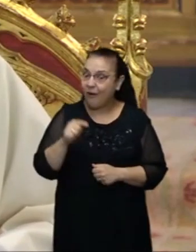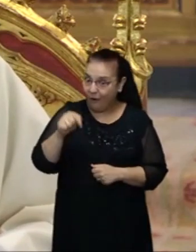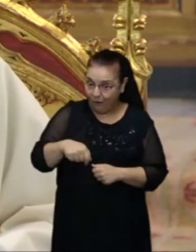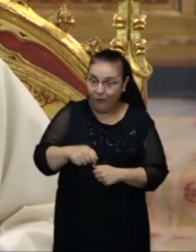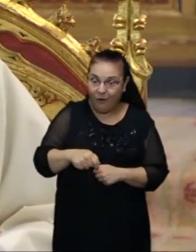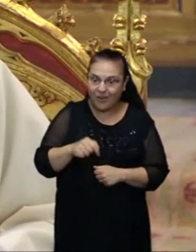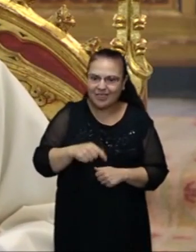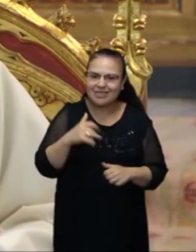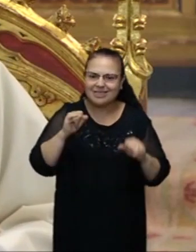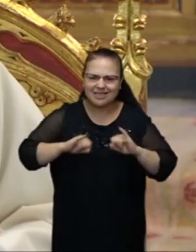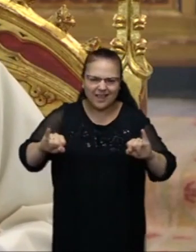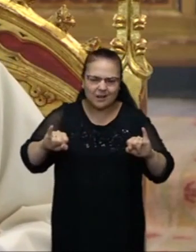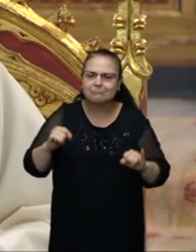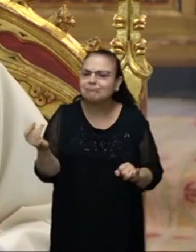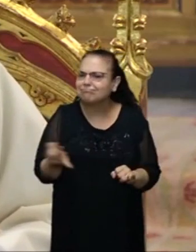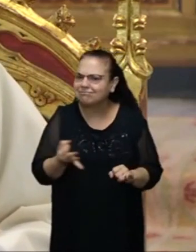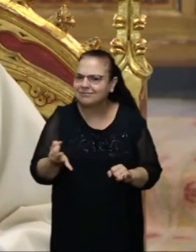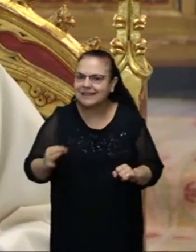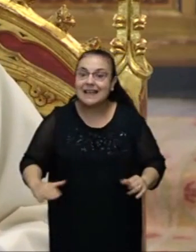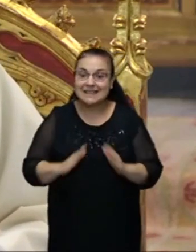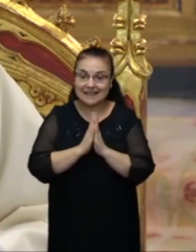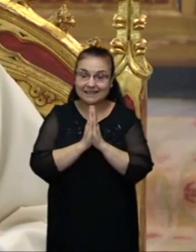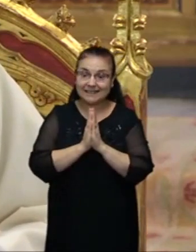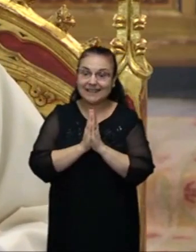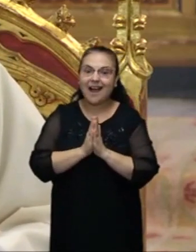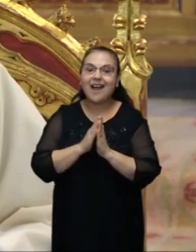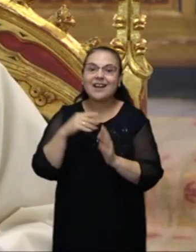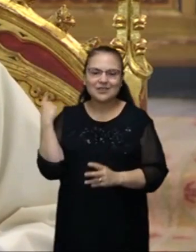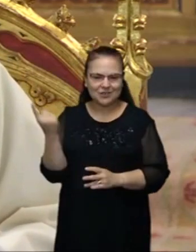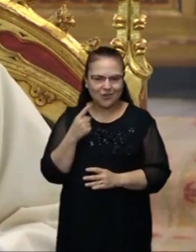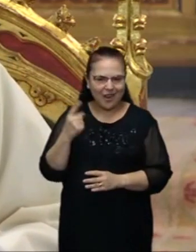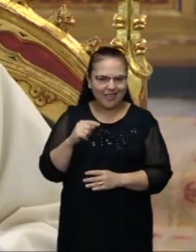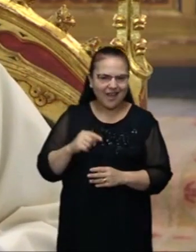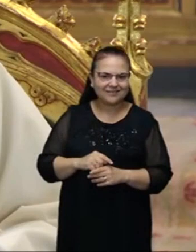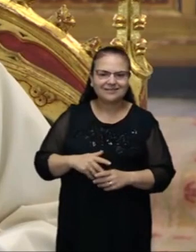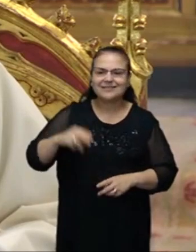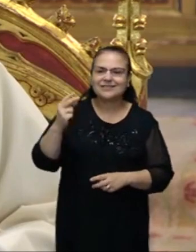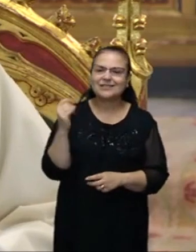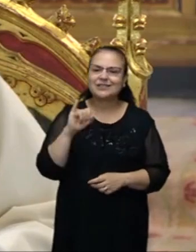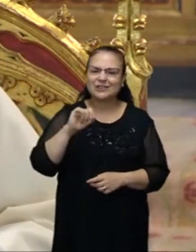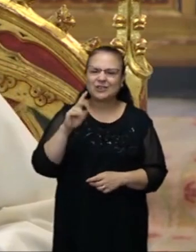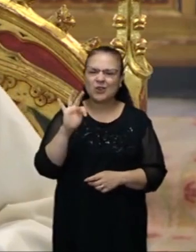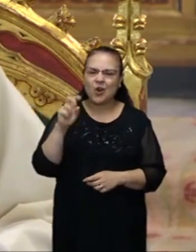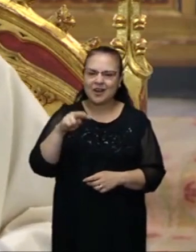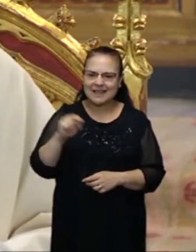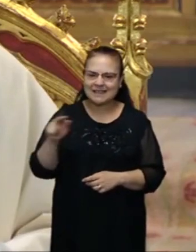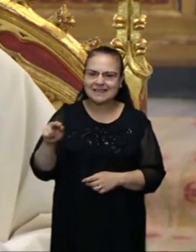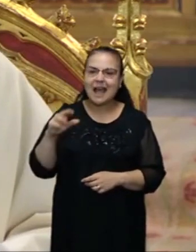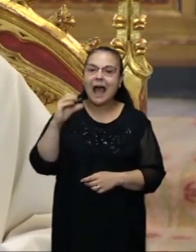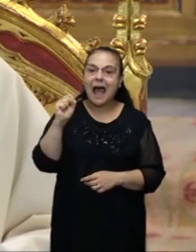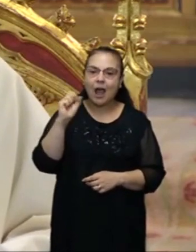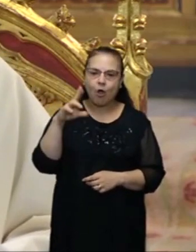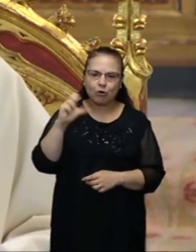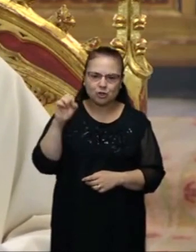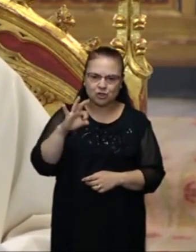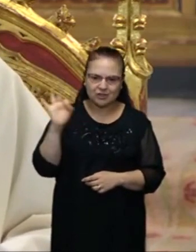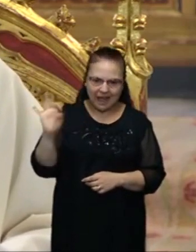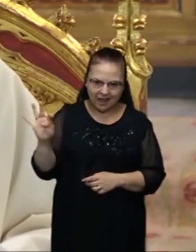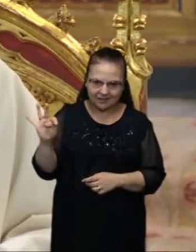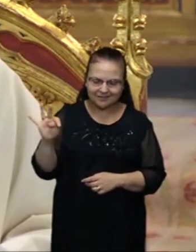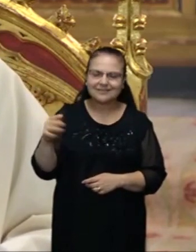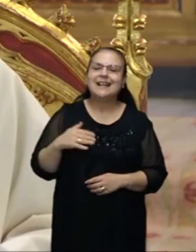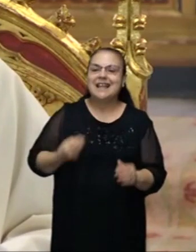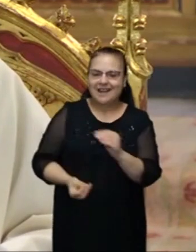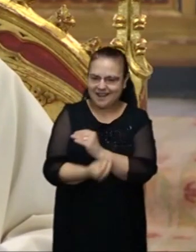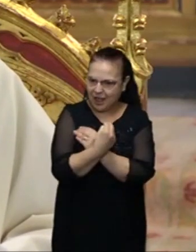aquí celebramos, hacemos memoria de Santa Soledad Torres Acosta. Soledad Torres Acosta, que nace en Madrid